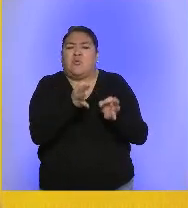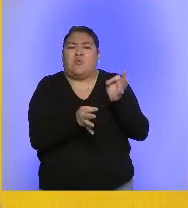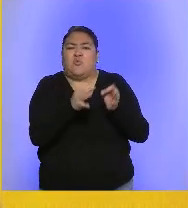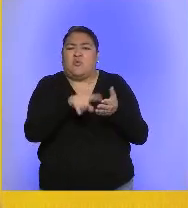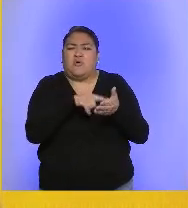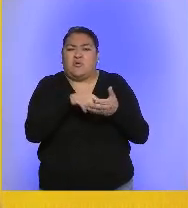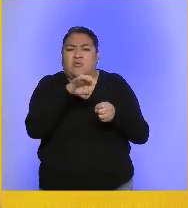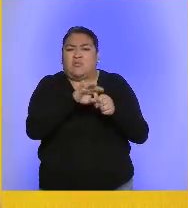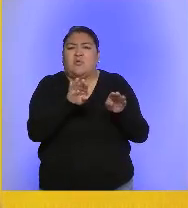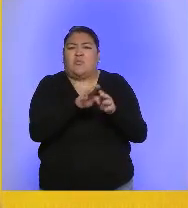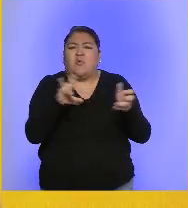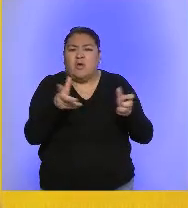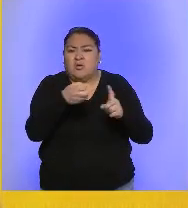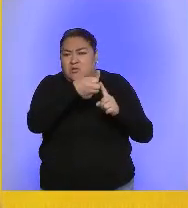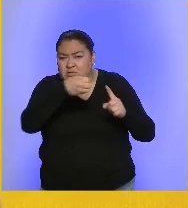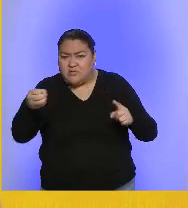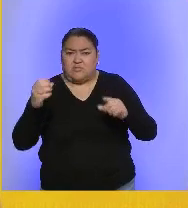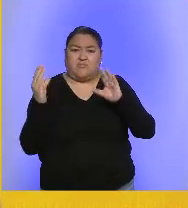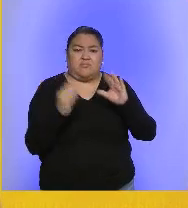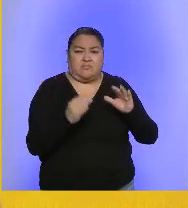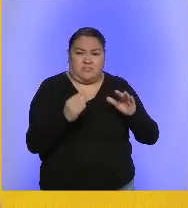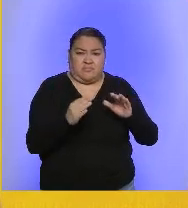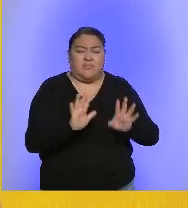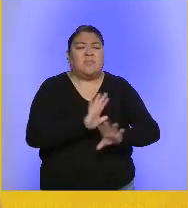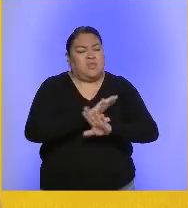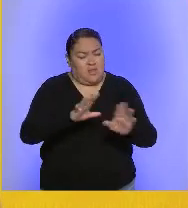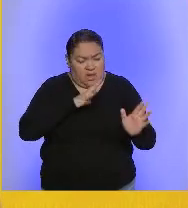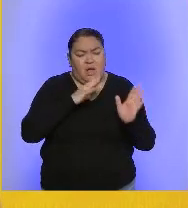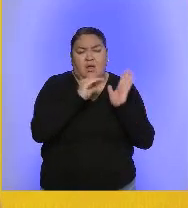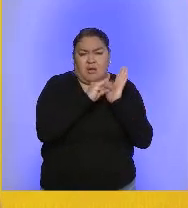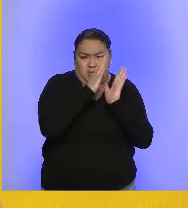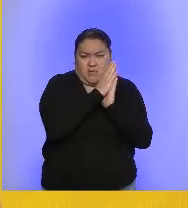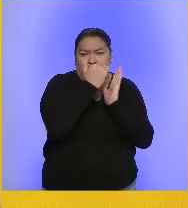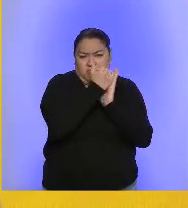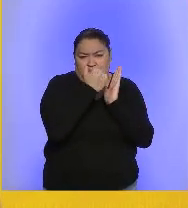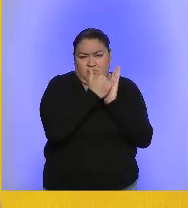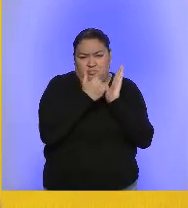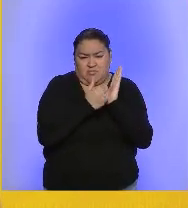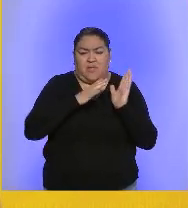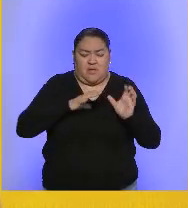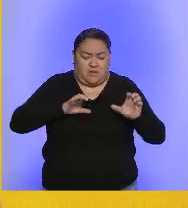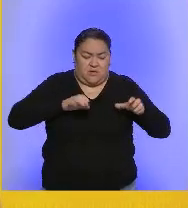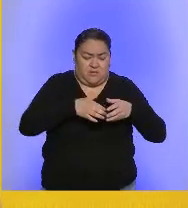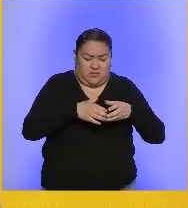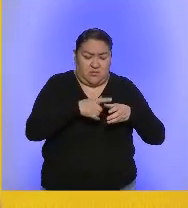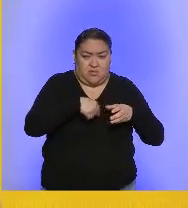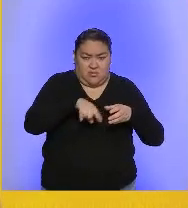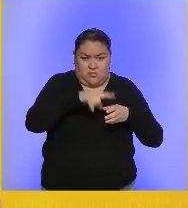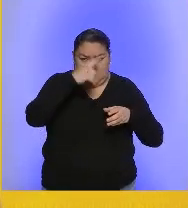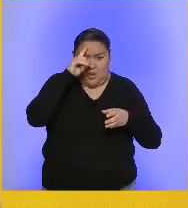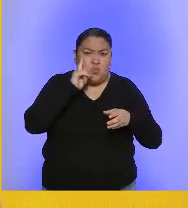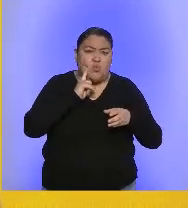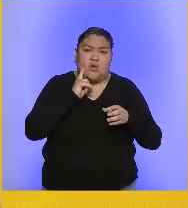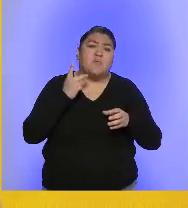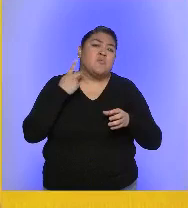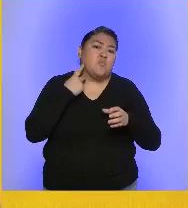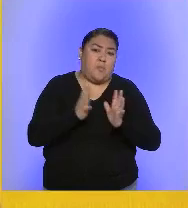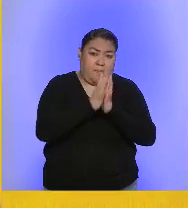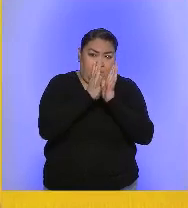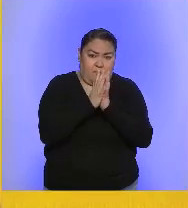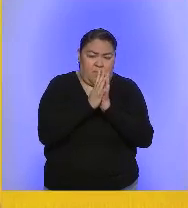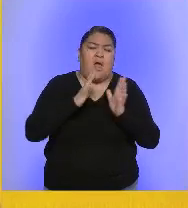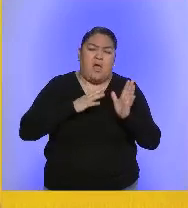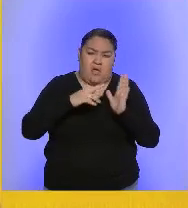ya la tenemos considerada a través del Observatorio de Participación Política de las Mujeres en Tamaulipas.